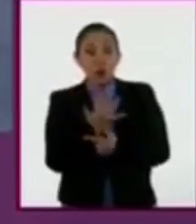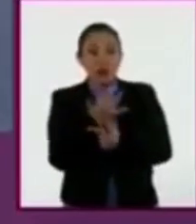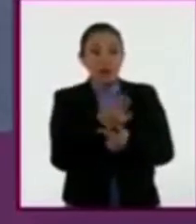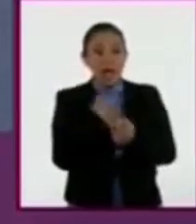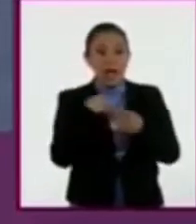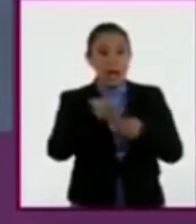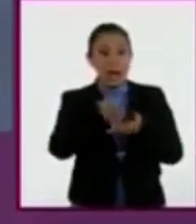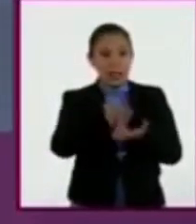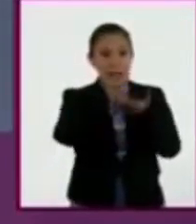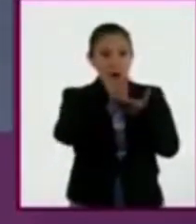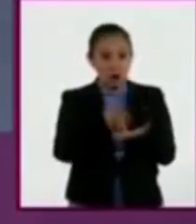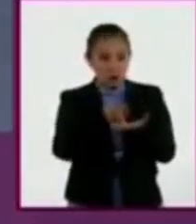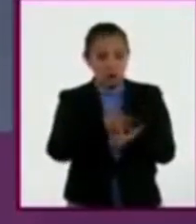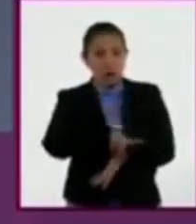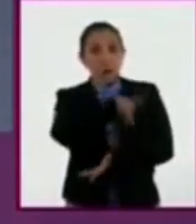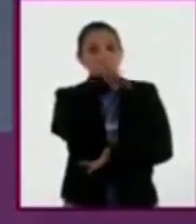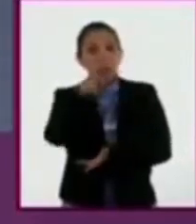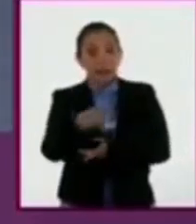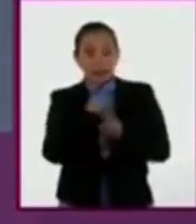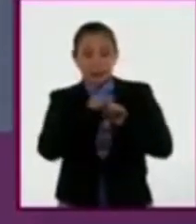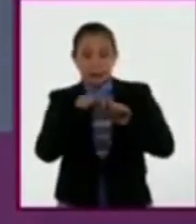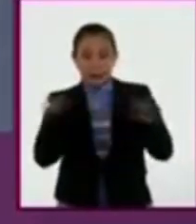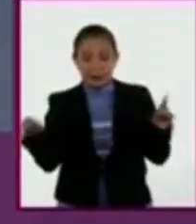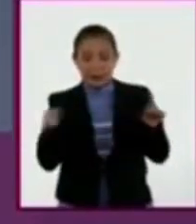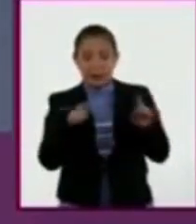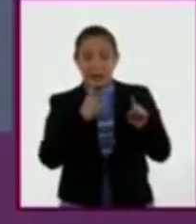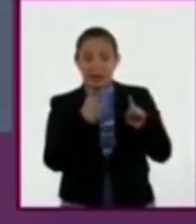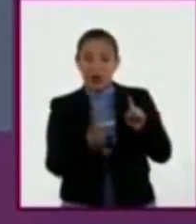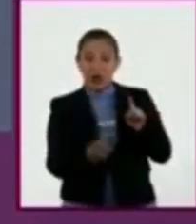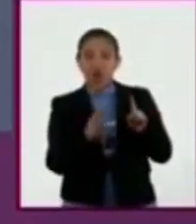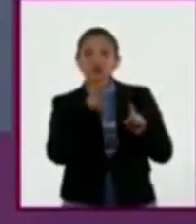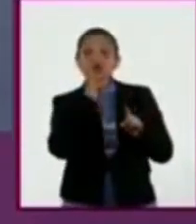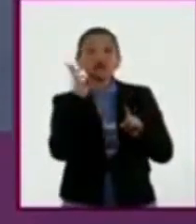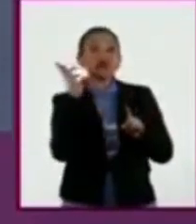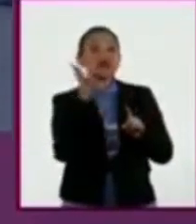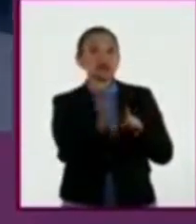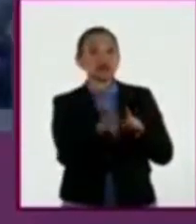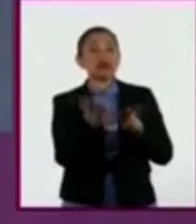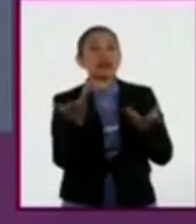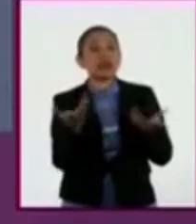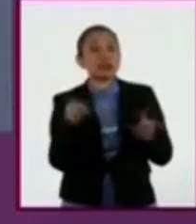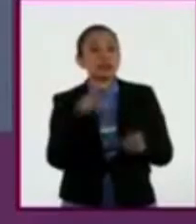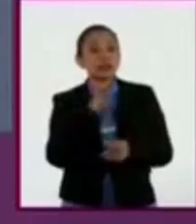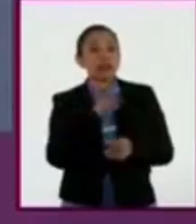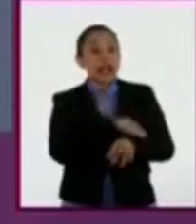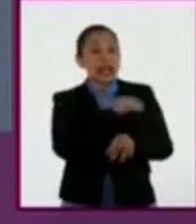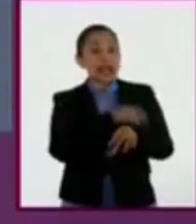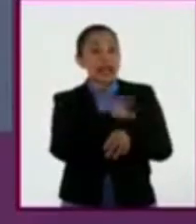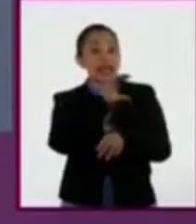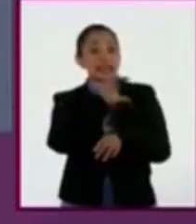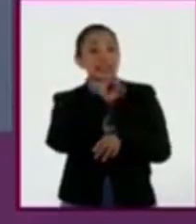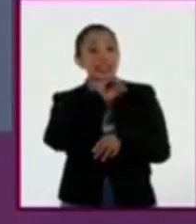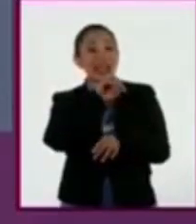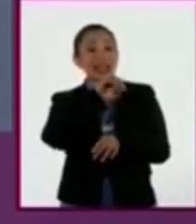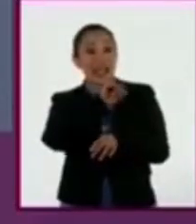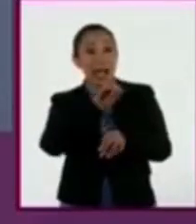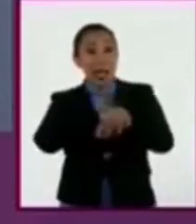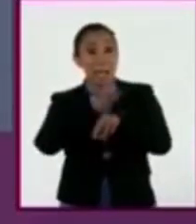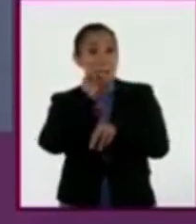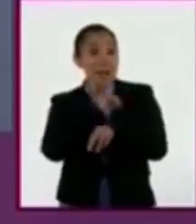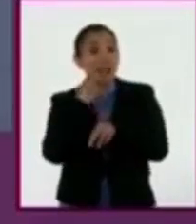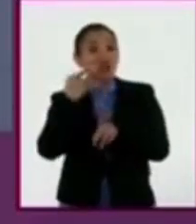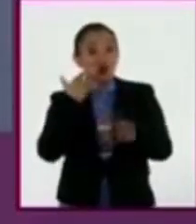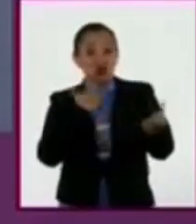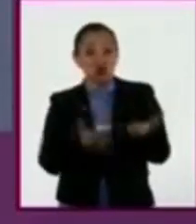kilogramos. Después, dividimos entre 2 y como resultado tenemos que la energía cinética de tu amiga y